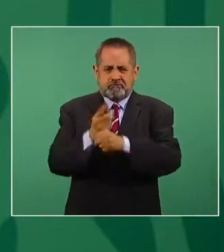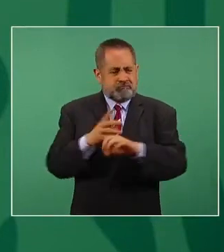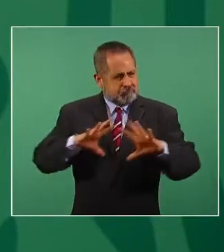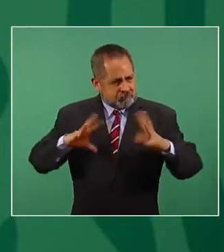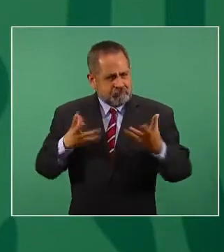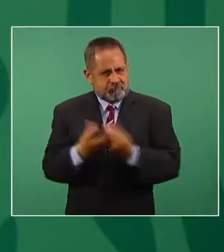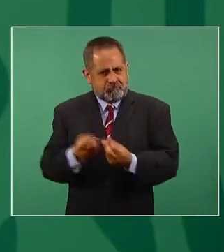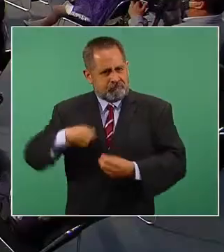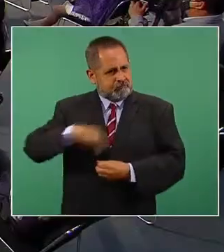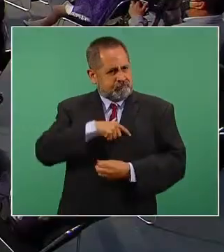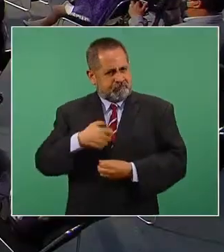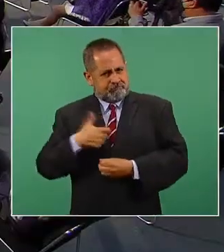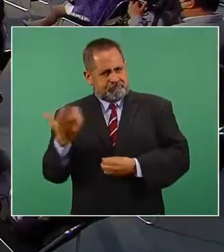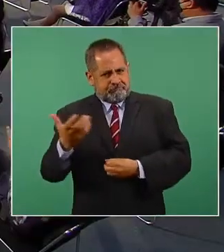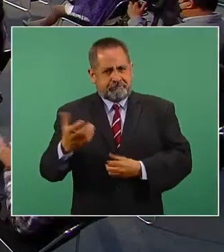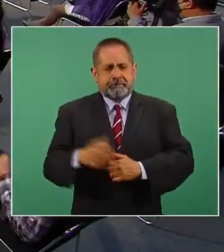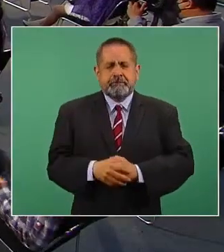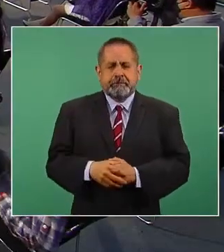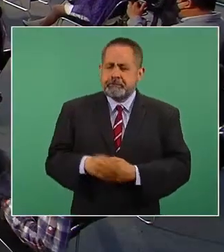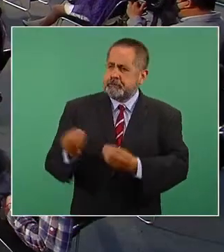nos ha dado. Muchas gracias.